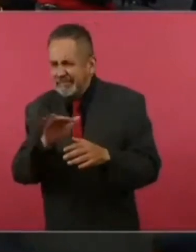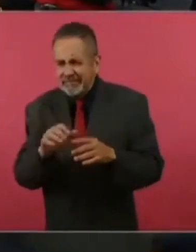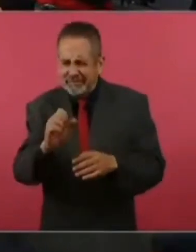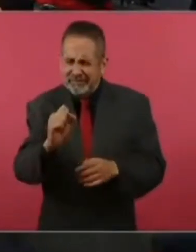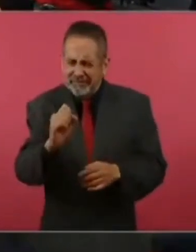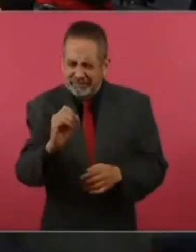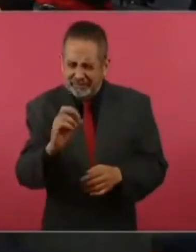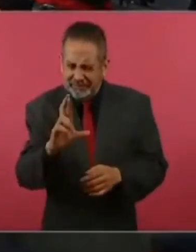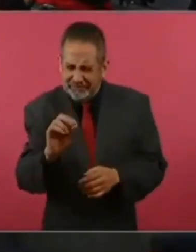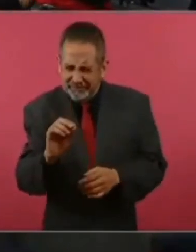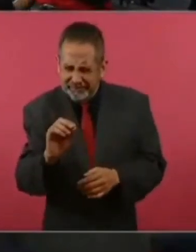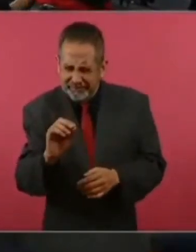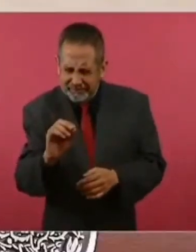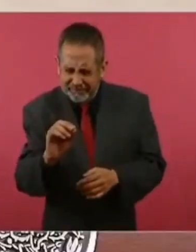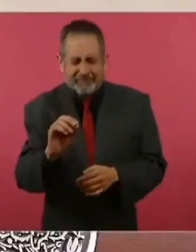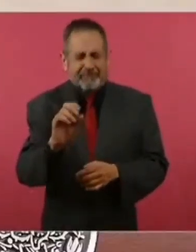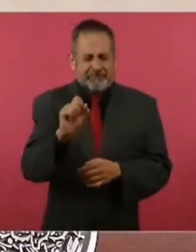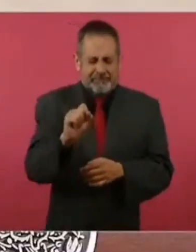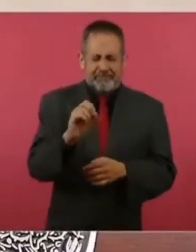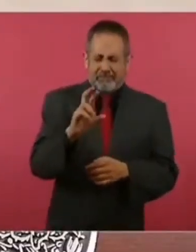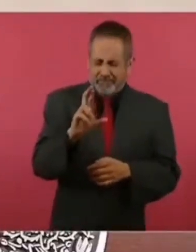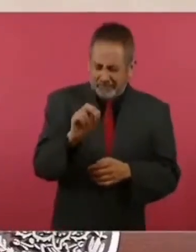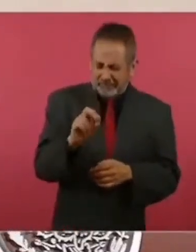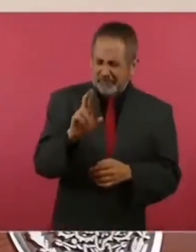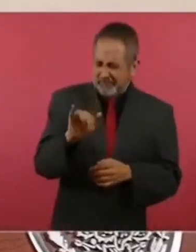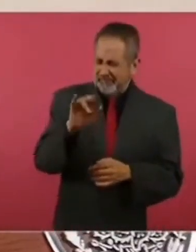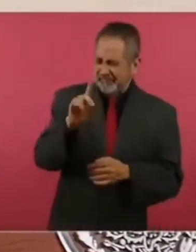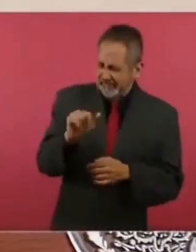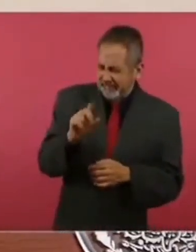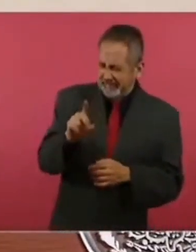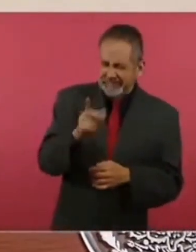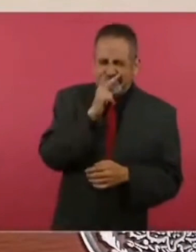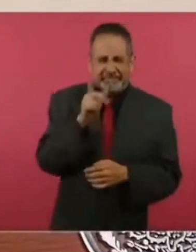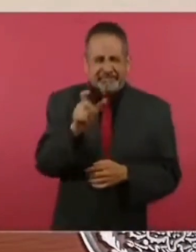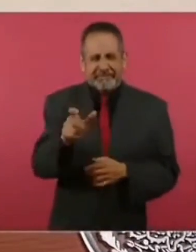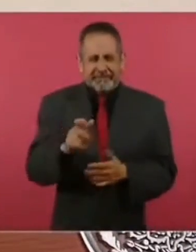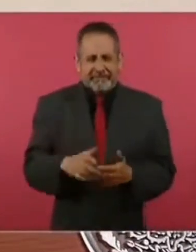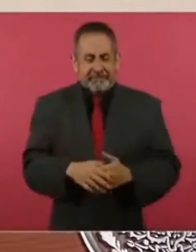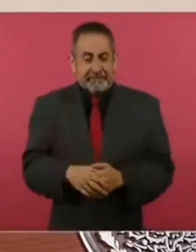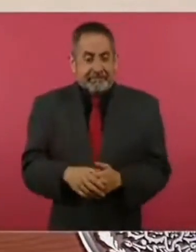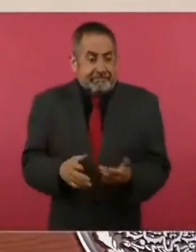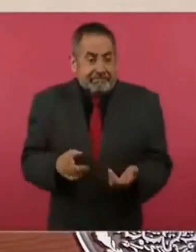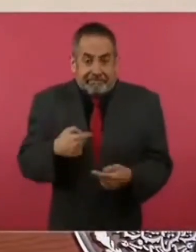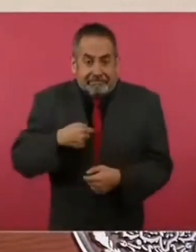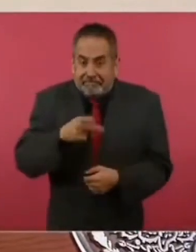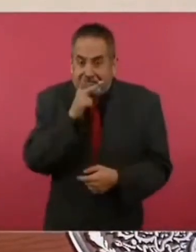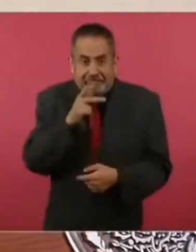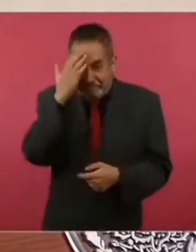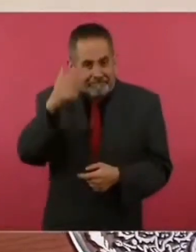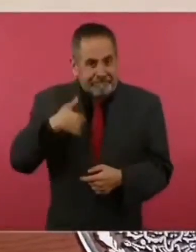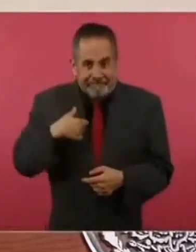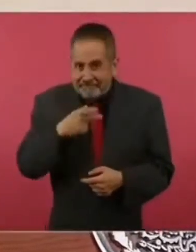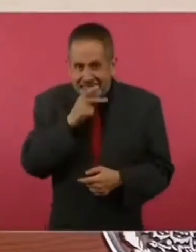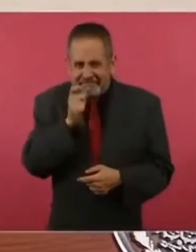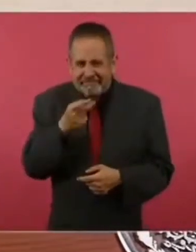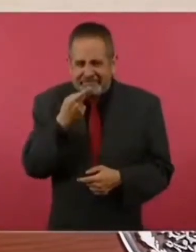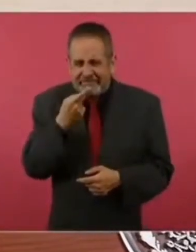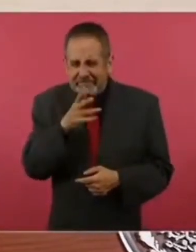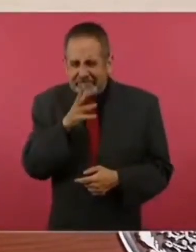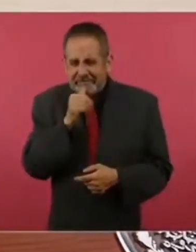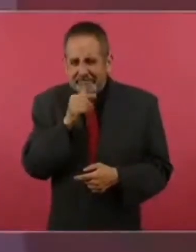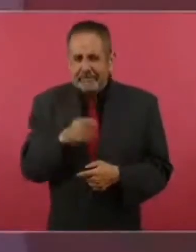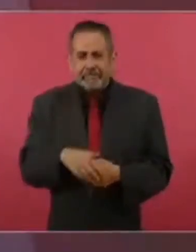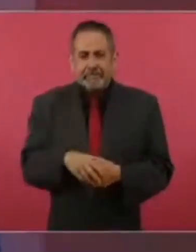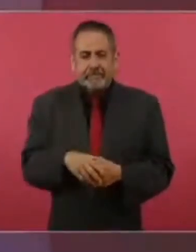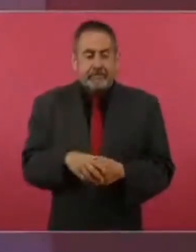Soro. Sororidad. Sororidad. Imagínense, yo no lo alcanzo a decirlo.